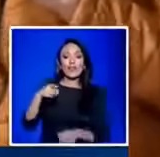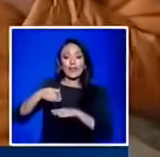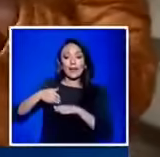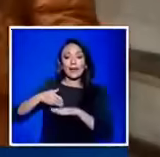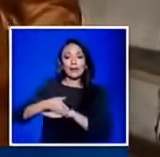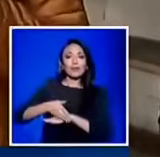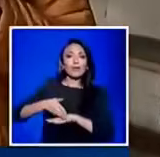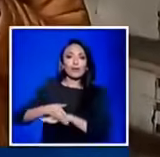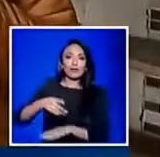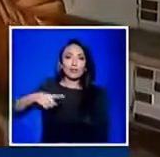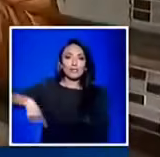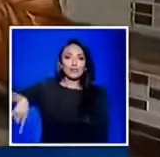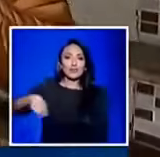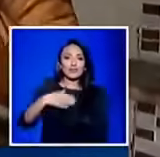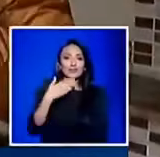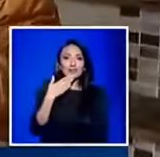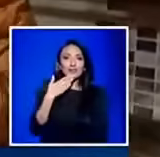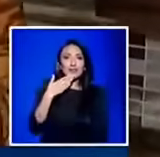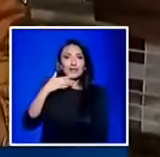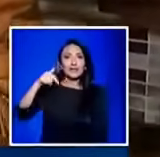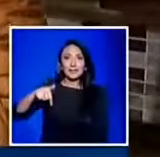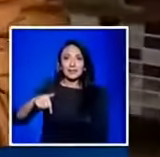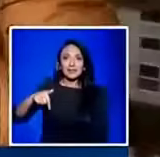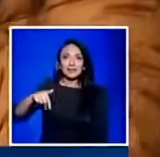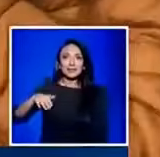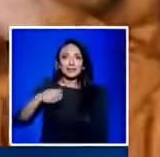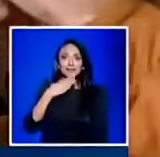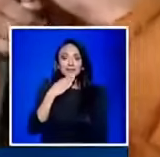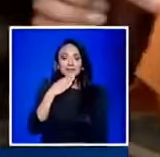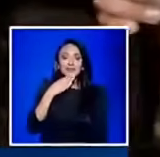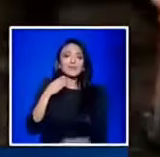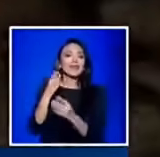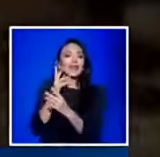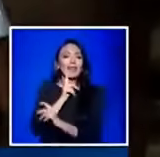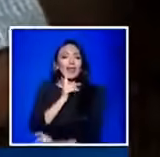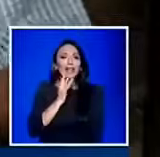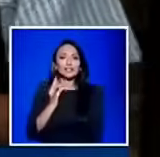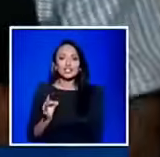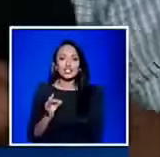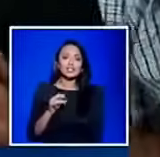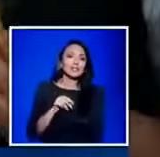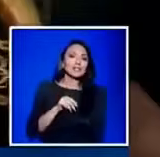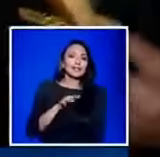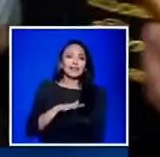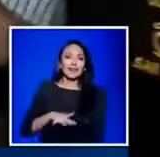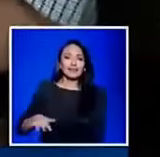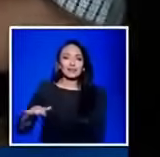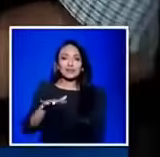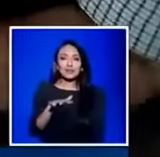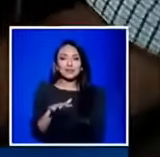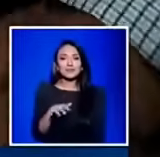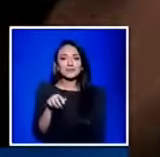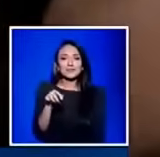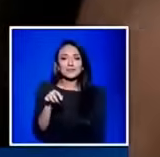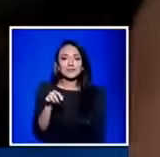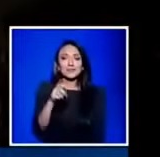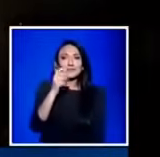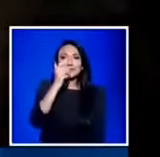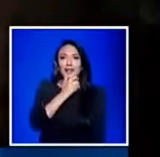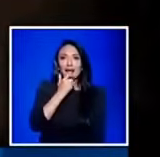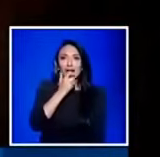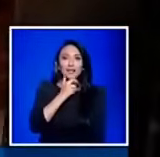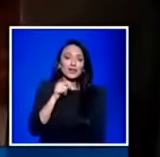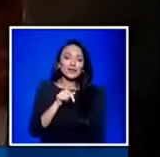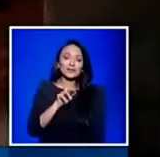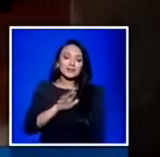Ese es el saborcito clásico particular, lo que le hace delicioso a los bizcochos San Pedro. Tenemos ya el horno calientito, sabe que